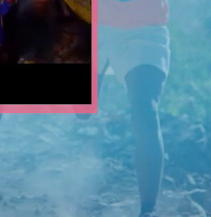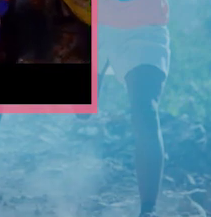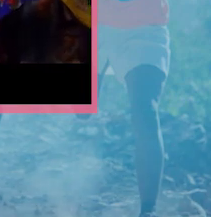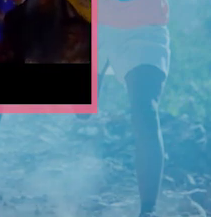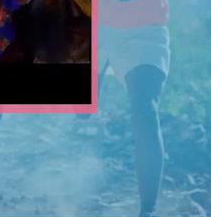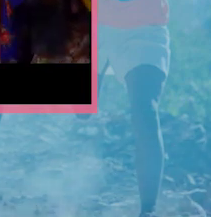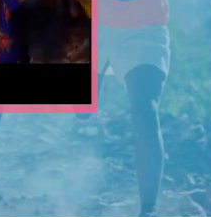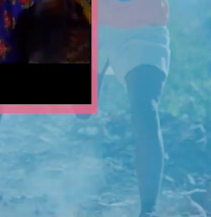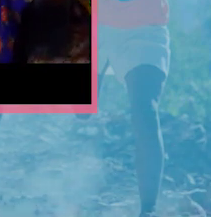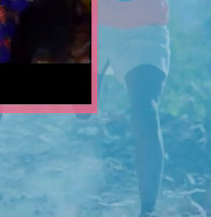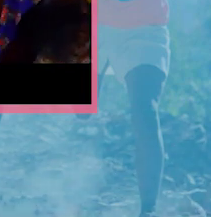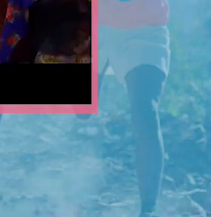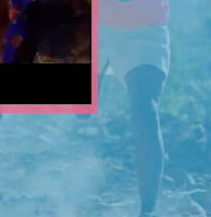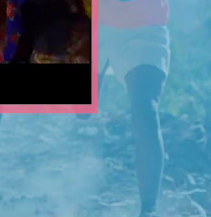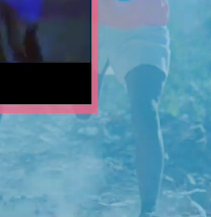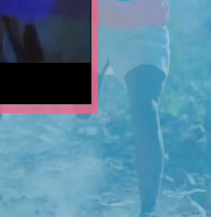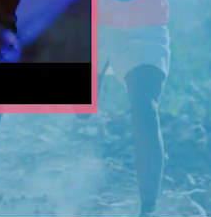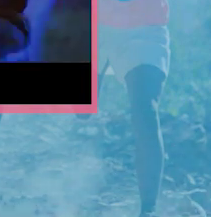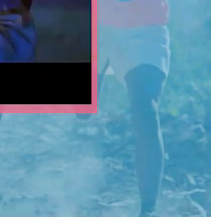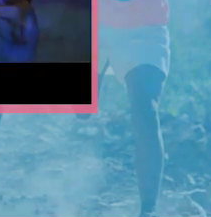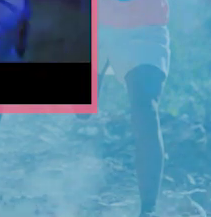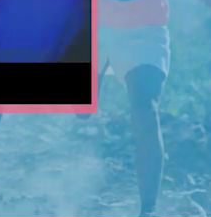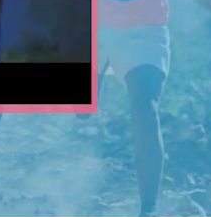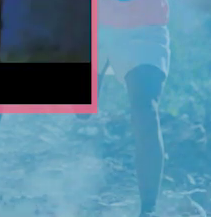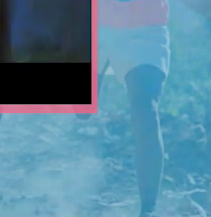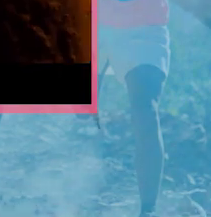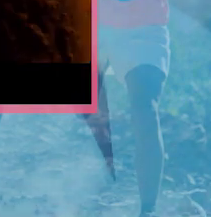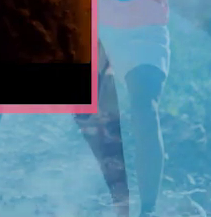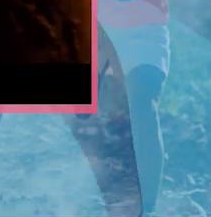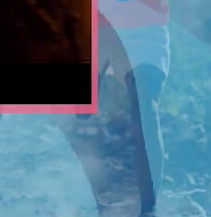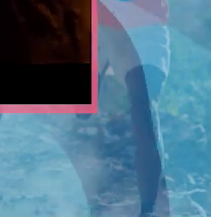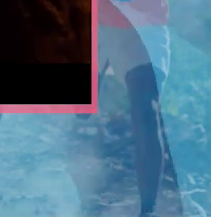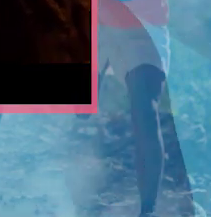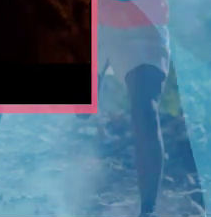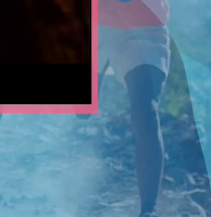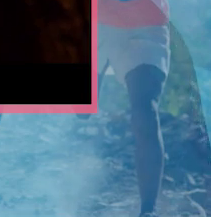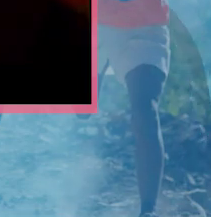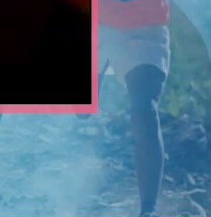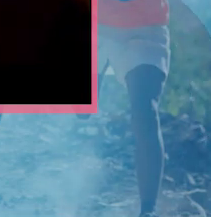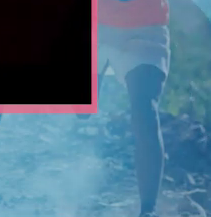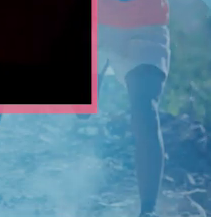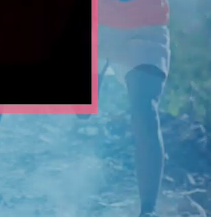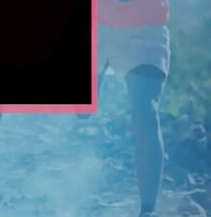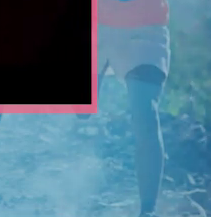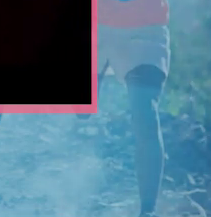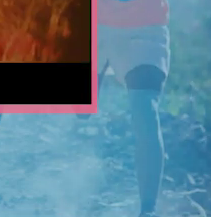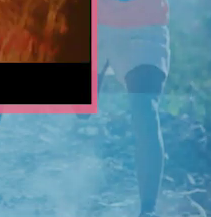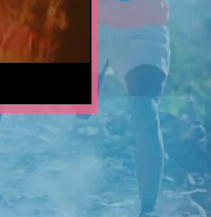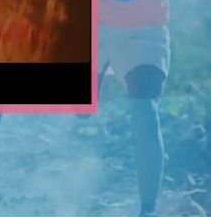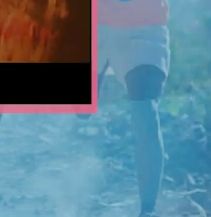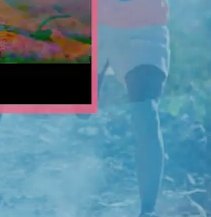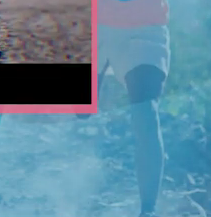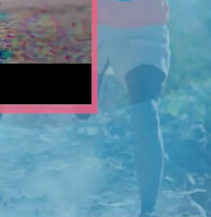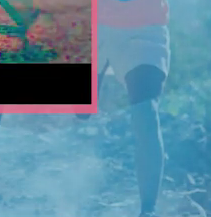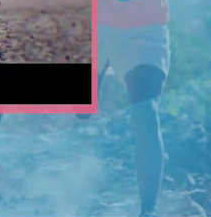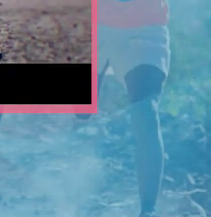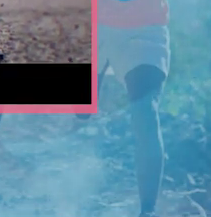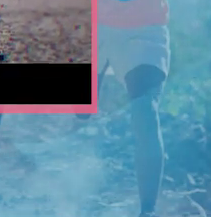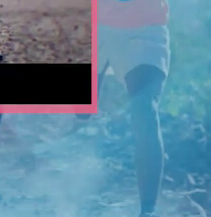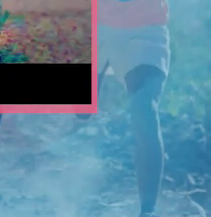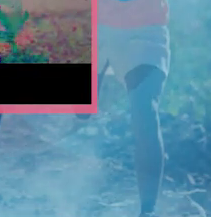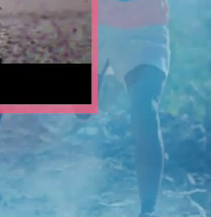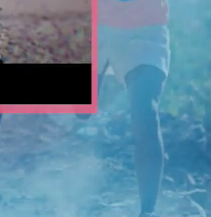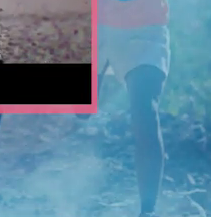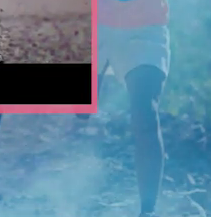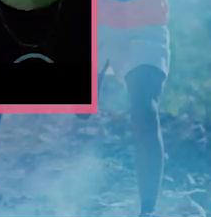Tabile risica, mata chinka ni ra, asaula yua, ayena choyoxa rosaka mi, chuguaba repoca la chia lini